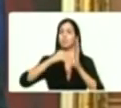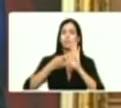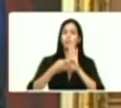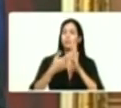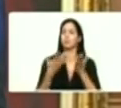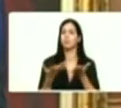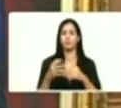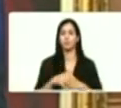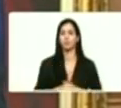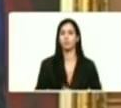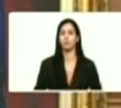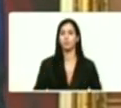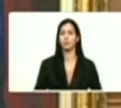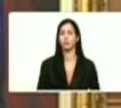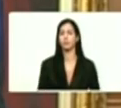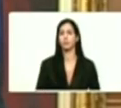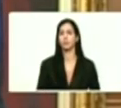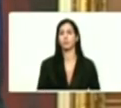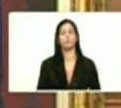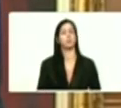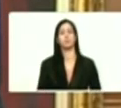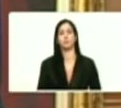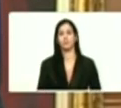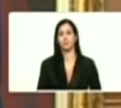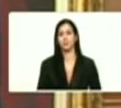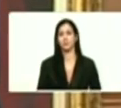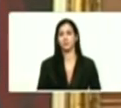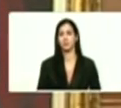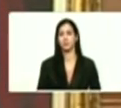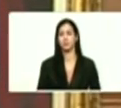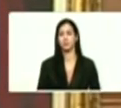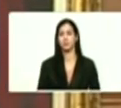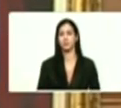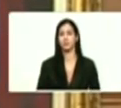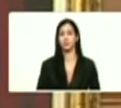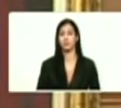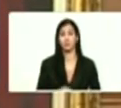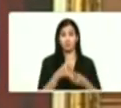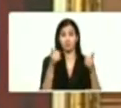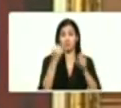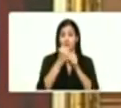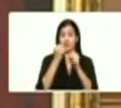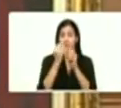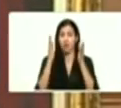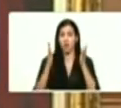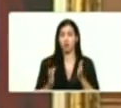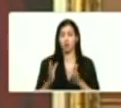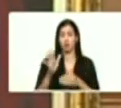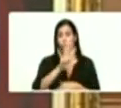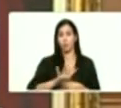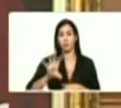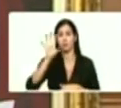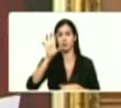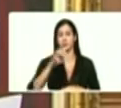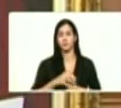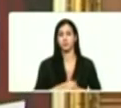esto va a significar para los trabajadores y trabajadoras del país